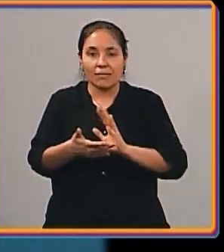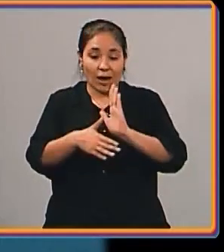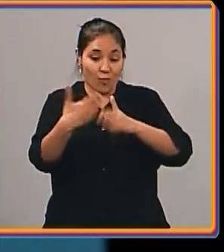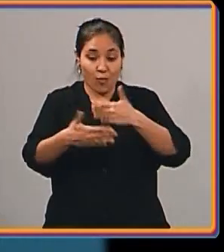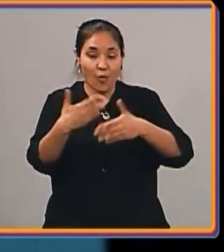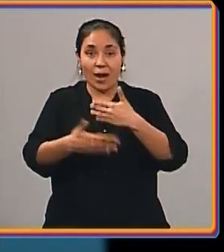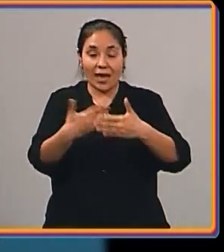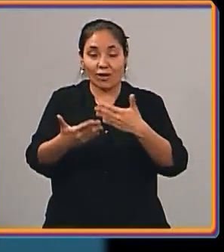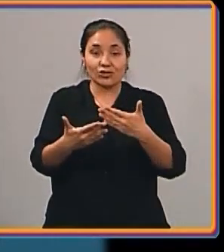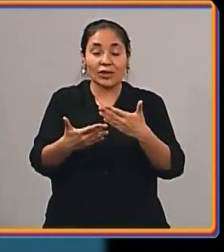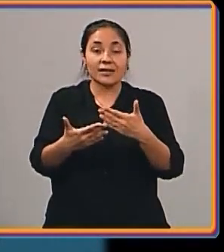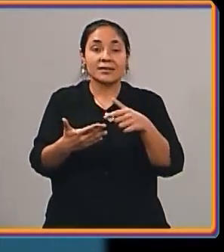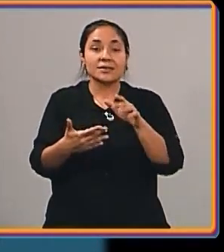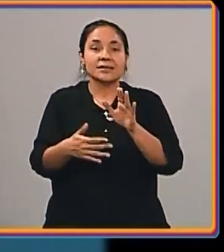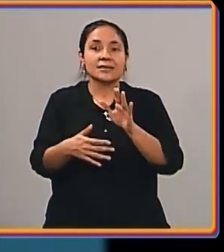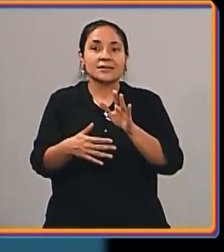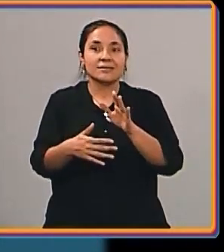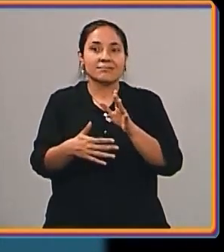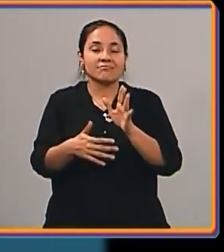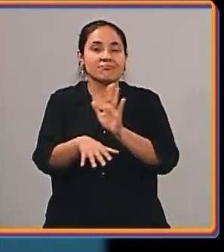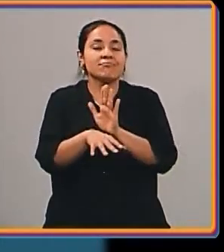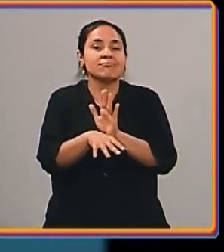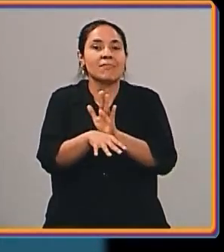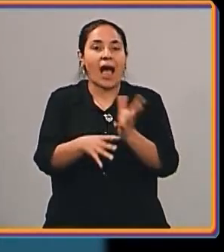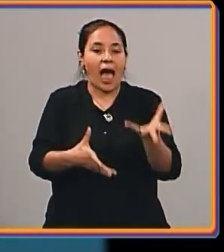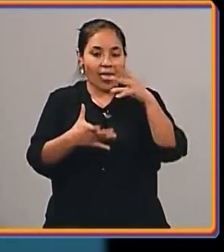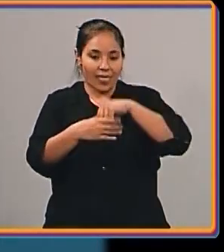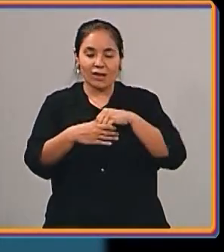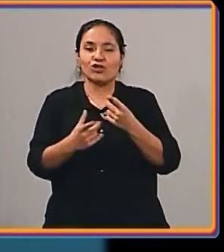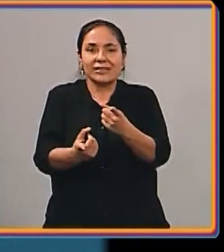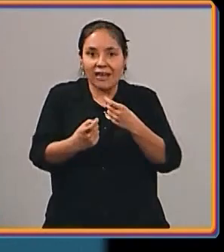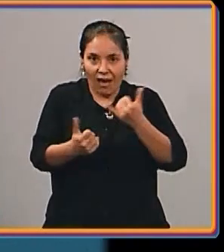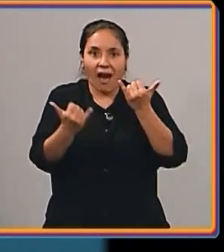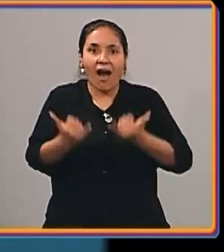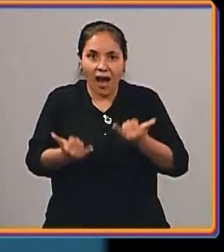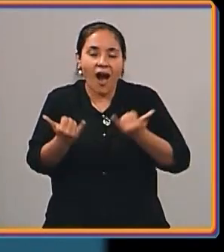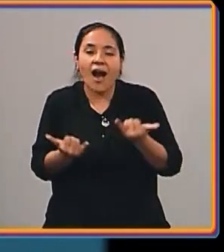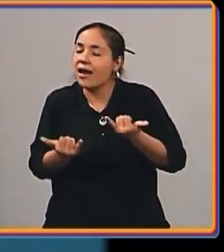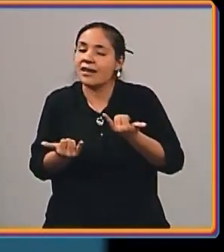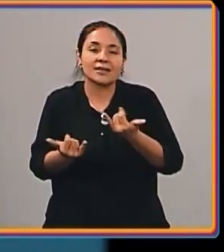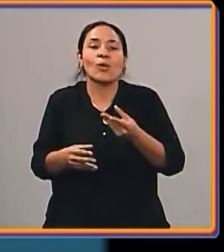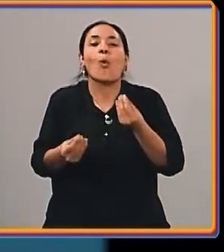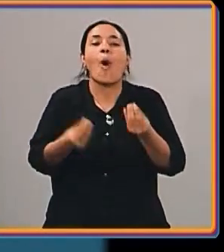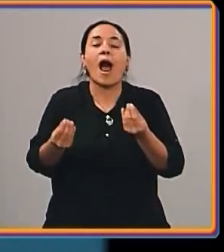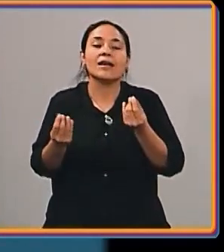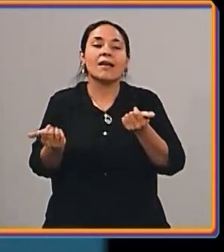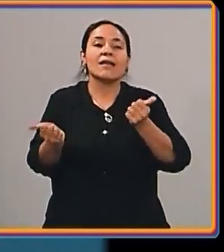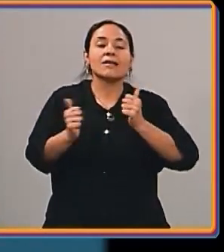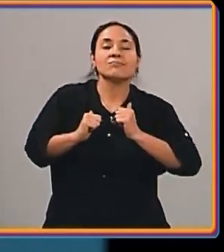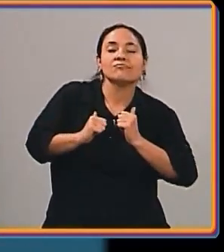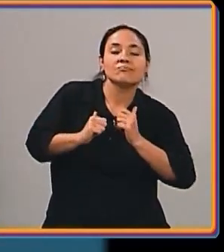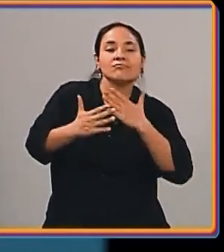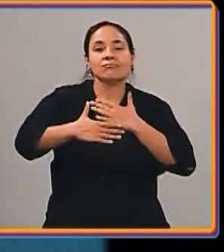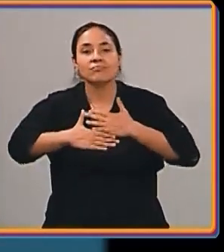una forma, y los juegos es una forma de satisfacer una necesidad humana que es la de ocio, y